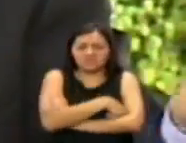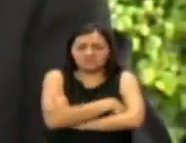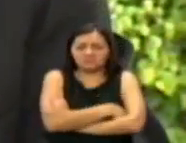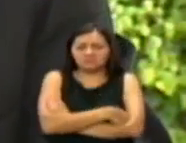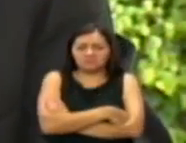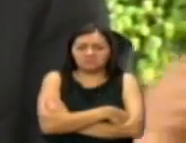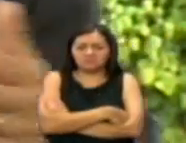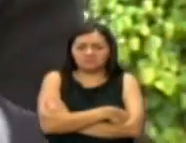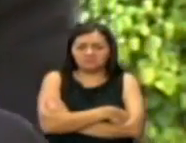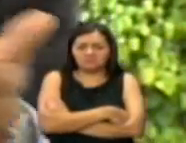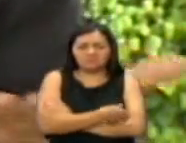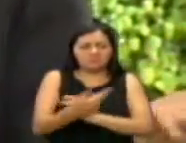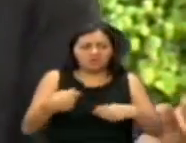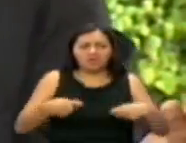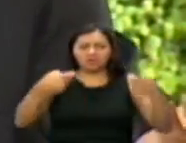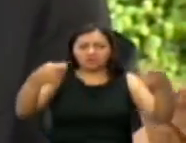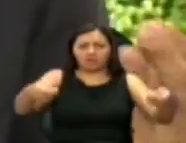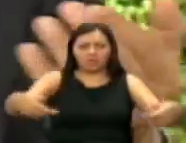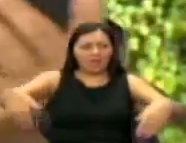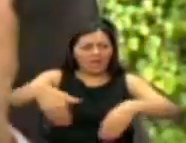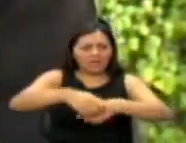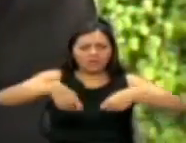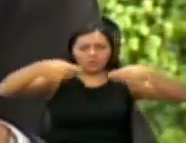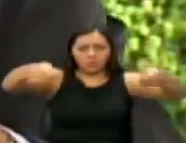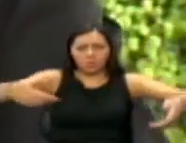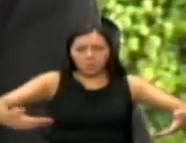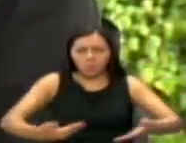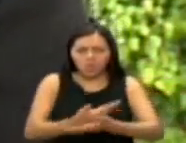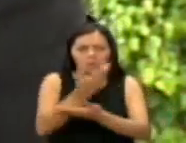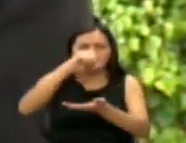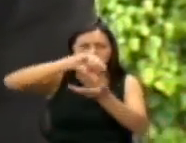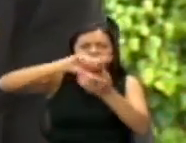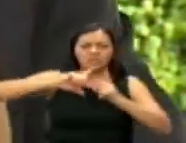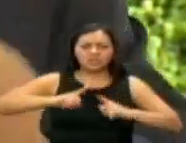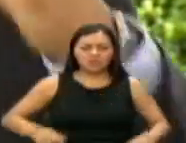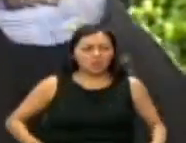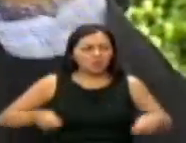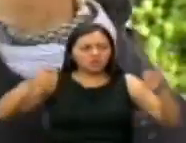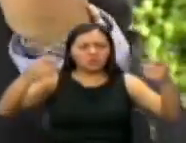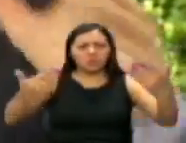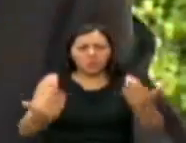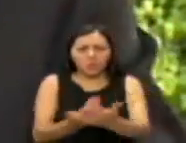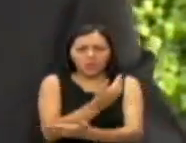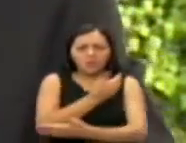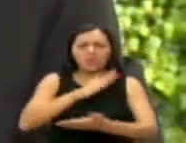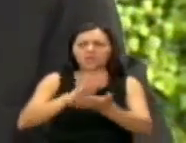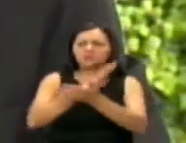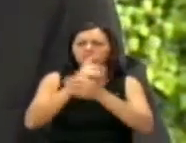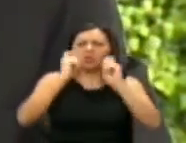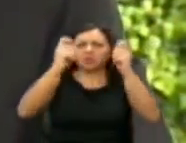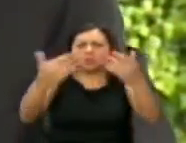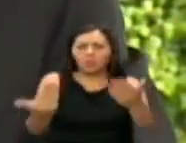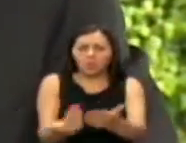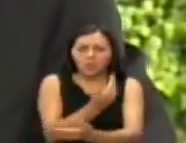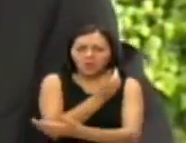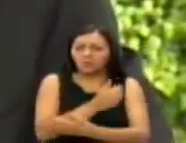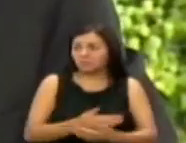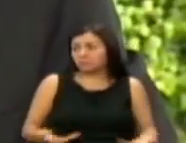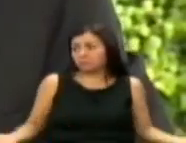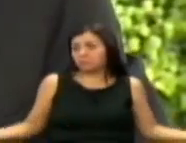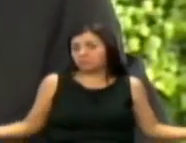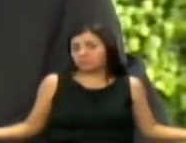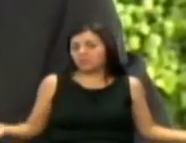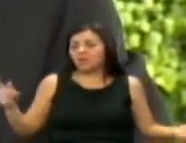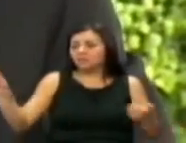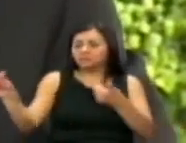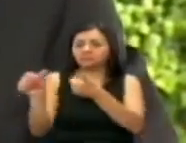ahí lo que hemos hecho es ampliar la vía, poner centros de salud. O sea, ya es un programa politiquero. Ya no, esto no es ninguna lógica. Bueno, eso está al pie del